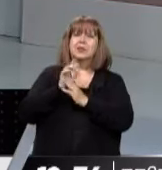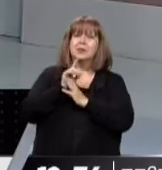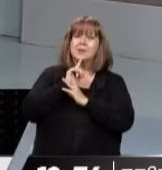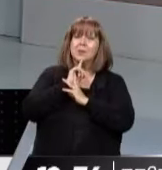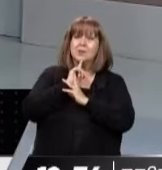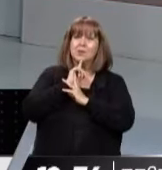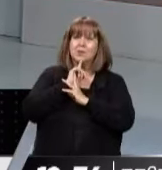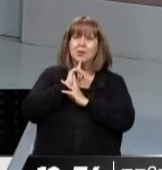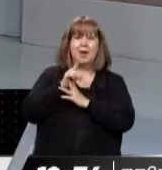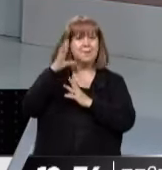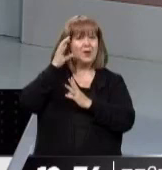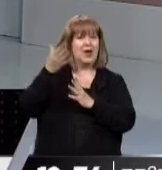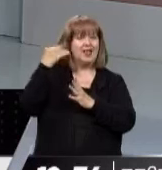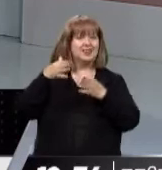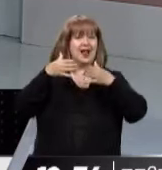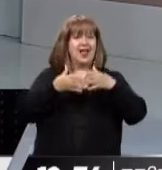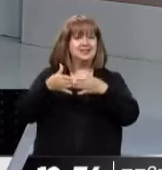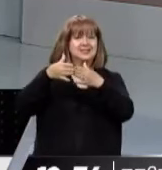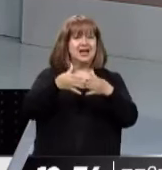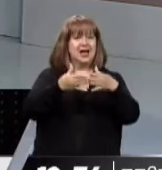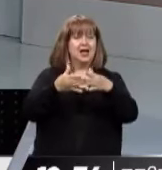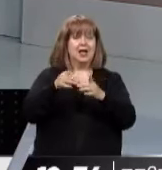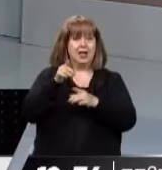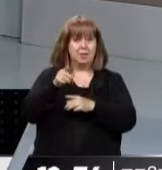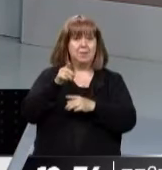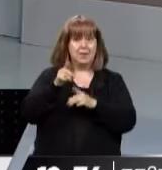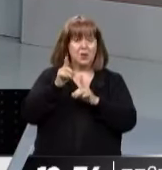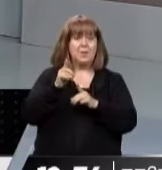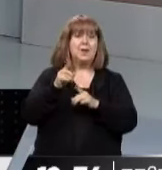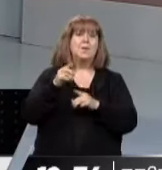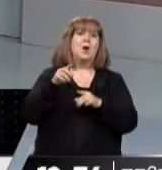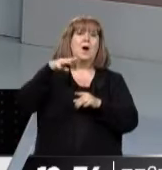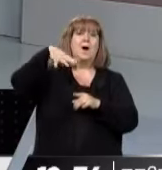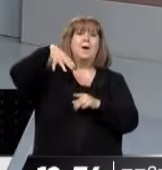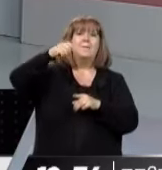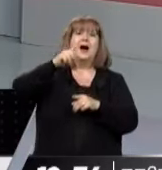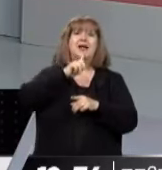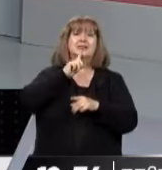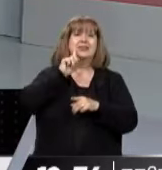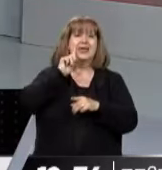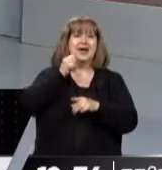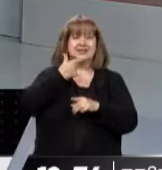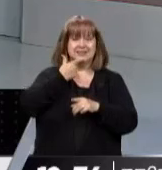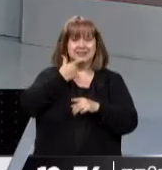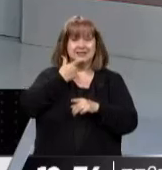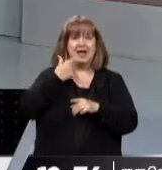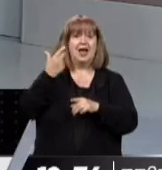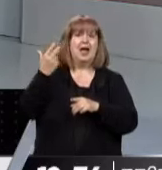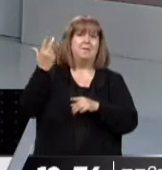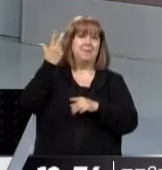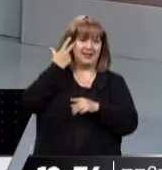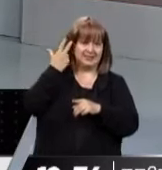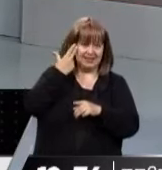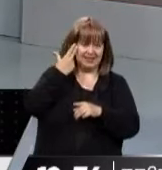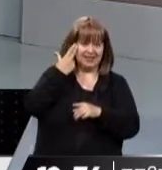la lancha. Sí, con un muerto. Sí, claro. Cuando le encontraba. Bueno, ese es el mismo, ¿no? Uh-huh. Matías, sí, Messi. Matías Messi. Todo eso quedó en la nebulosa. Vaya una mucha gente no se acuerda de una